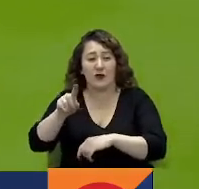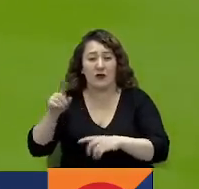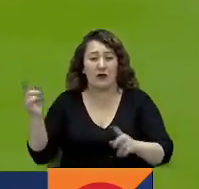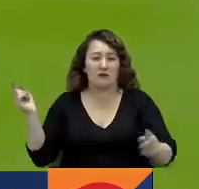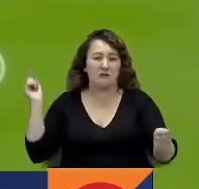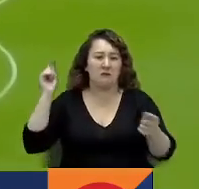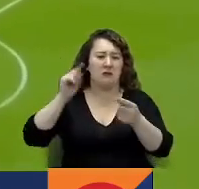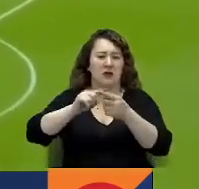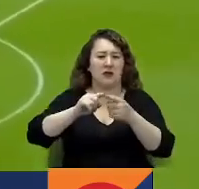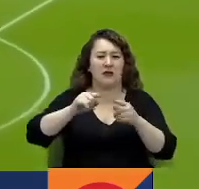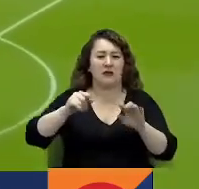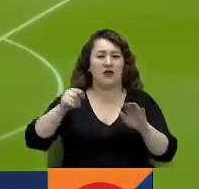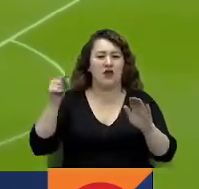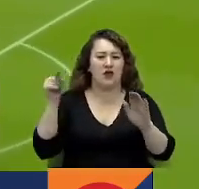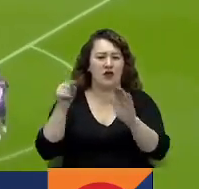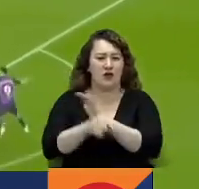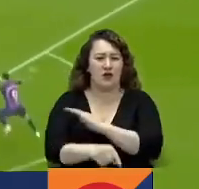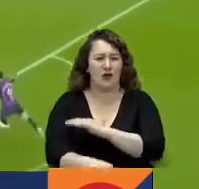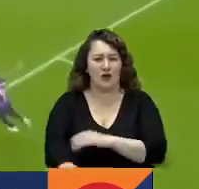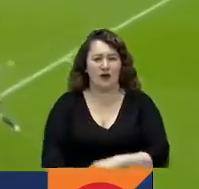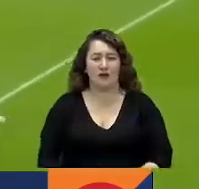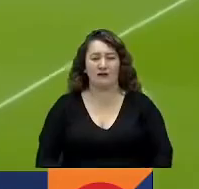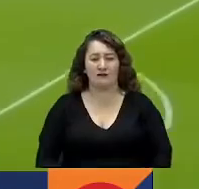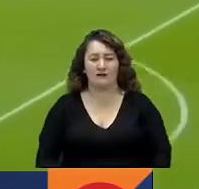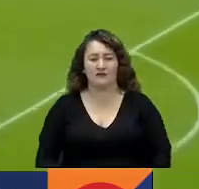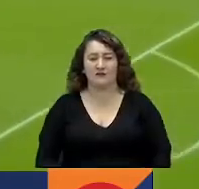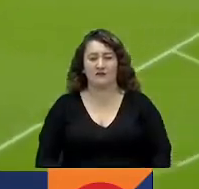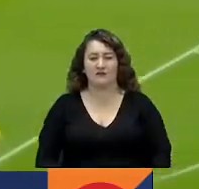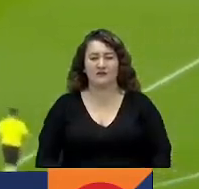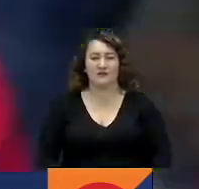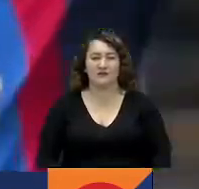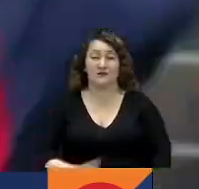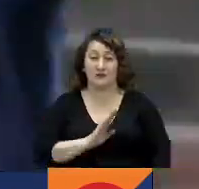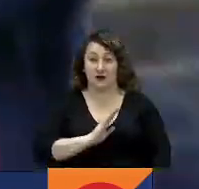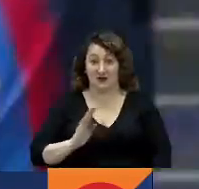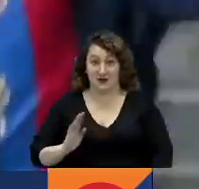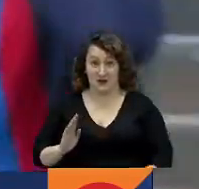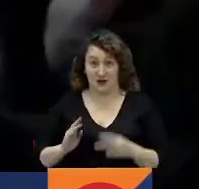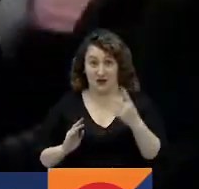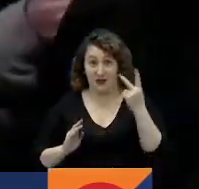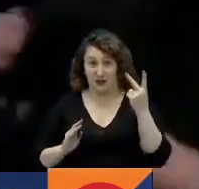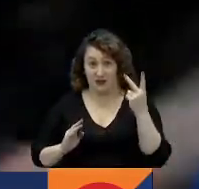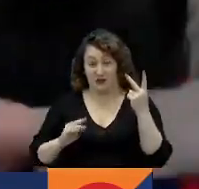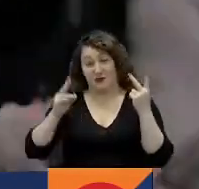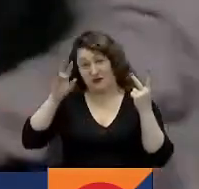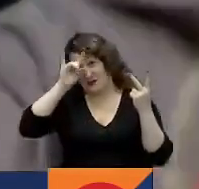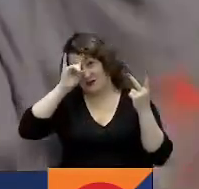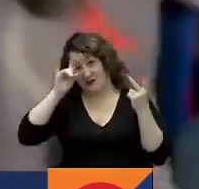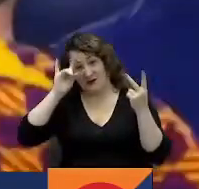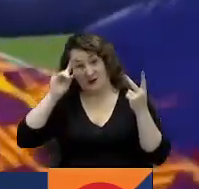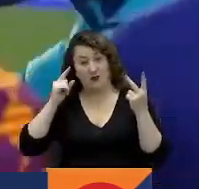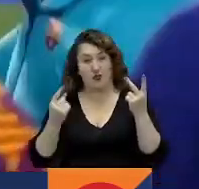ponga la pelota en el fondo de la red de Thibaut Courtois. Barcelona gana 2-1